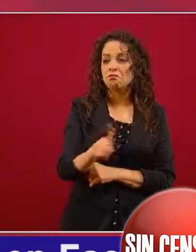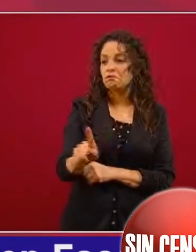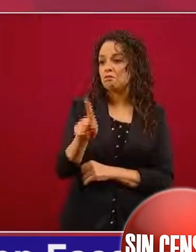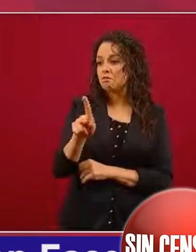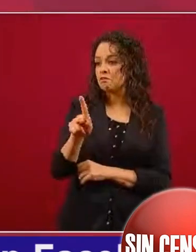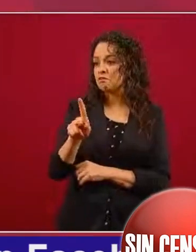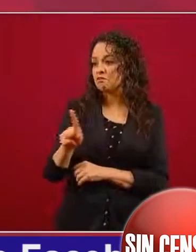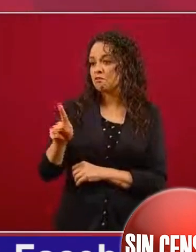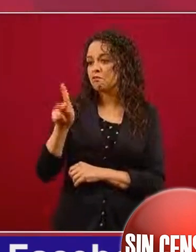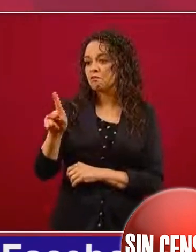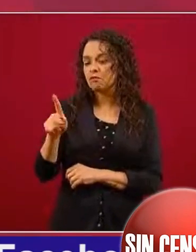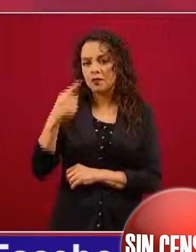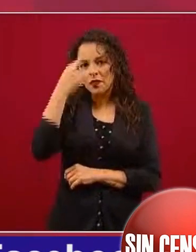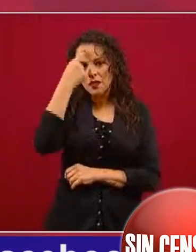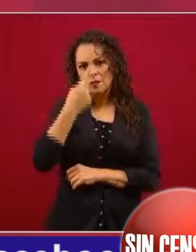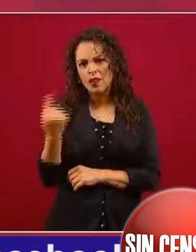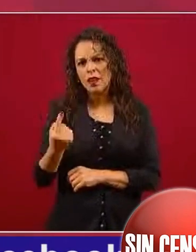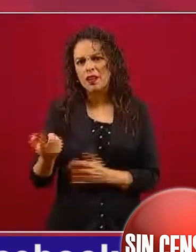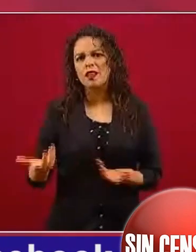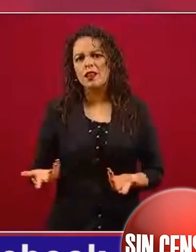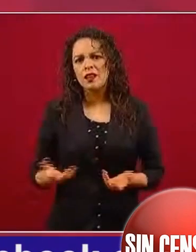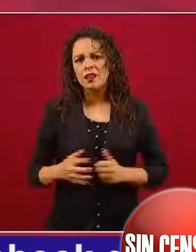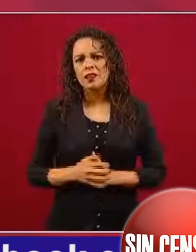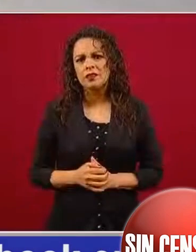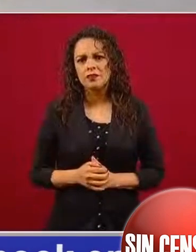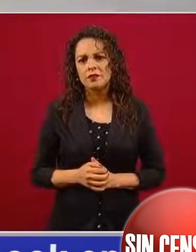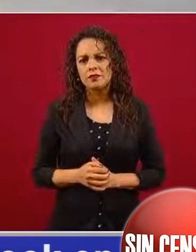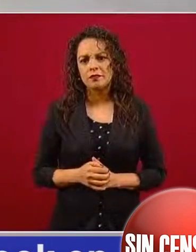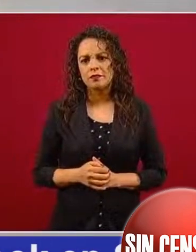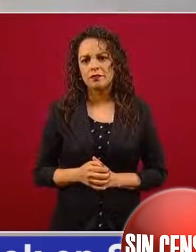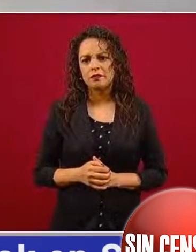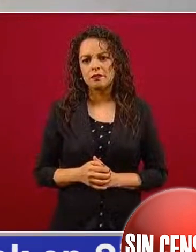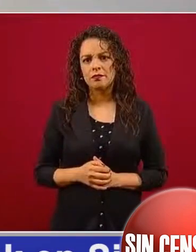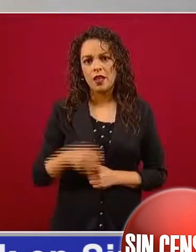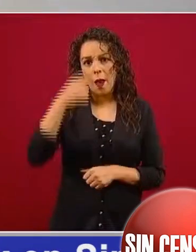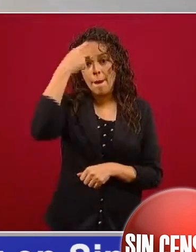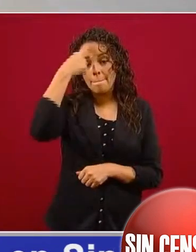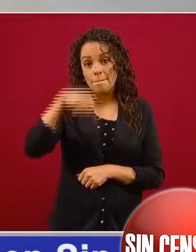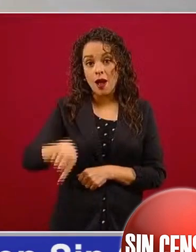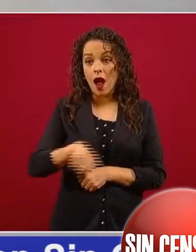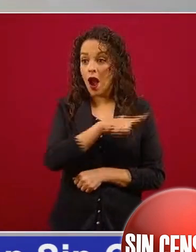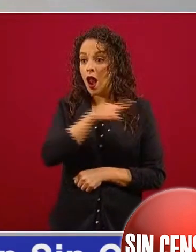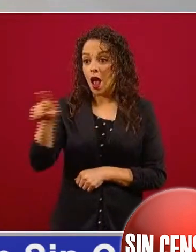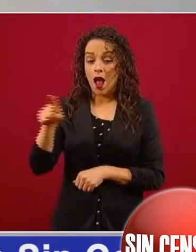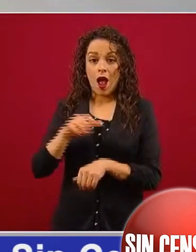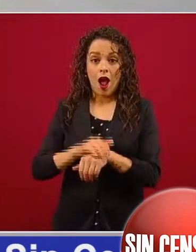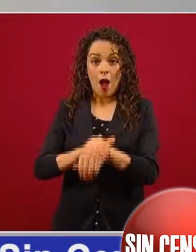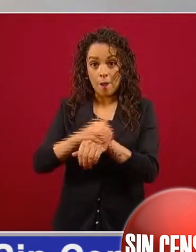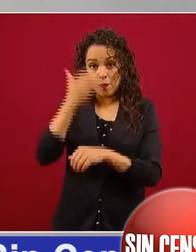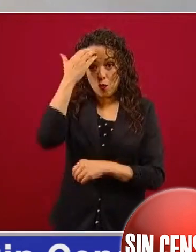nada más para colocar ahí a los allegados, a los amigos,